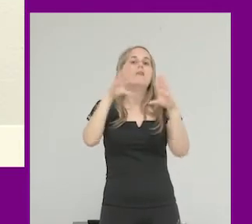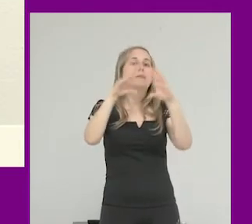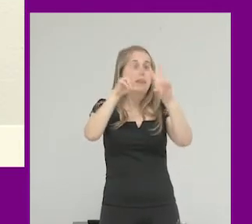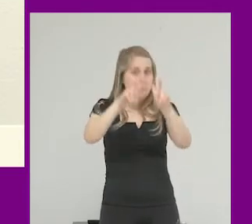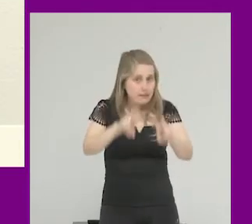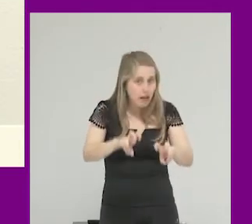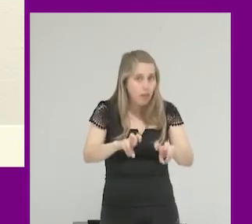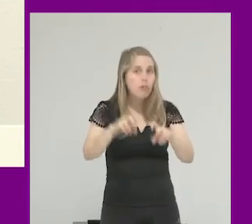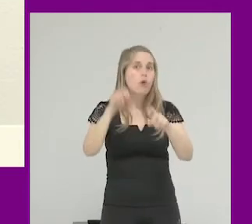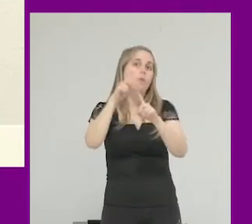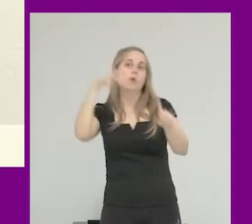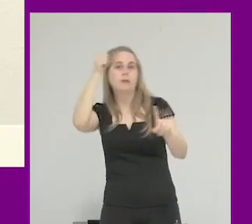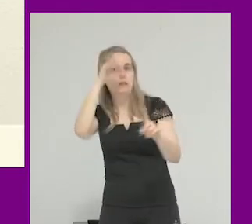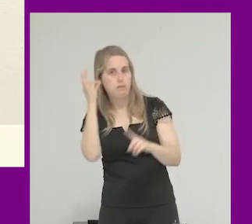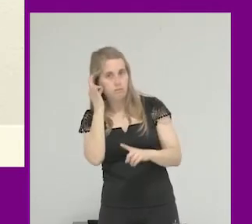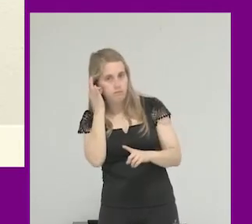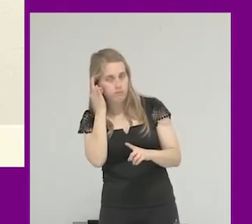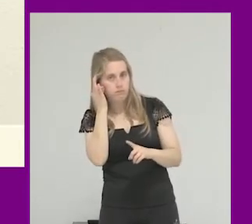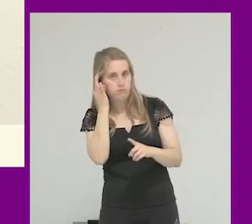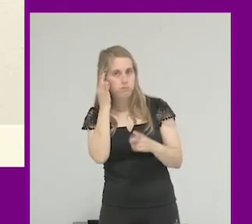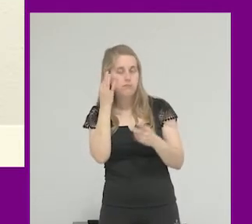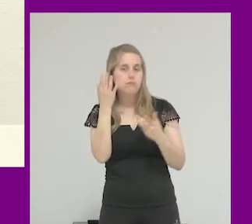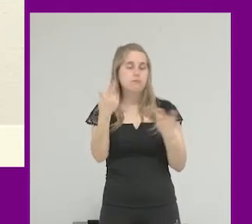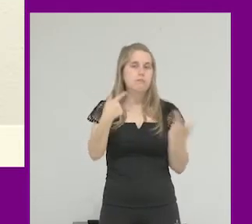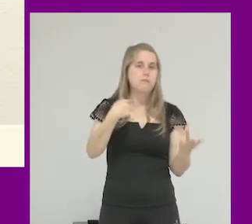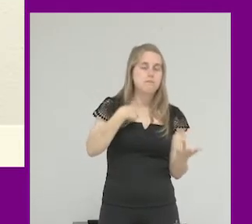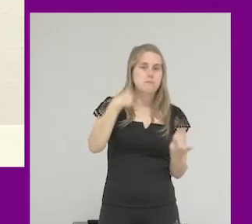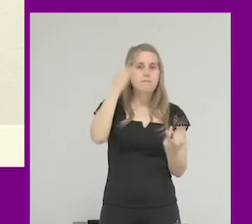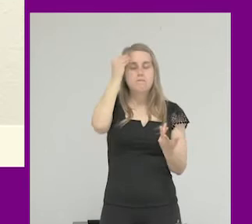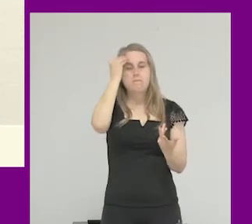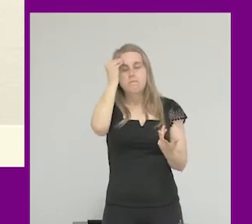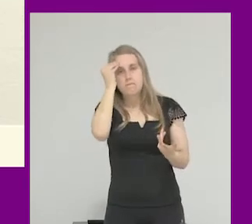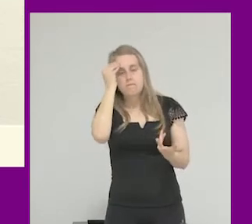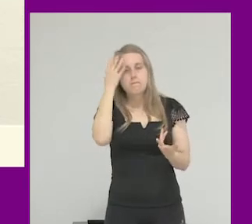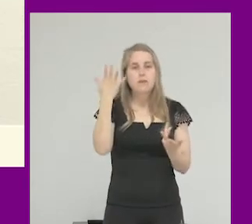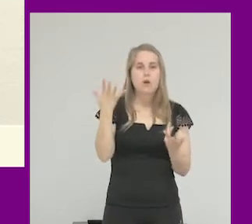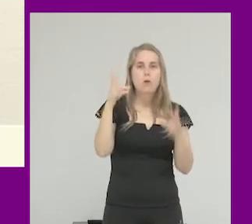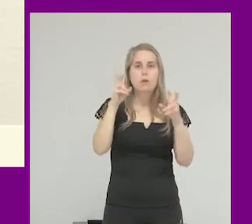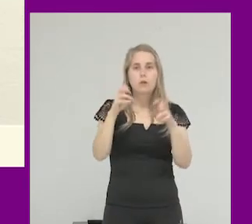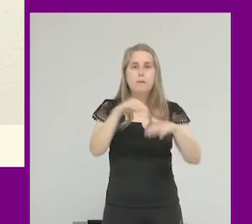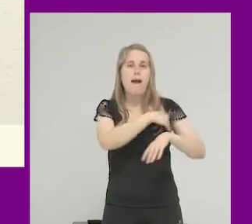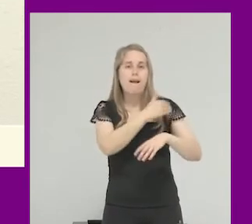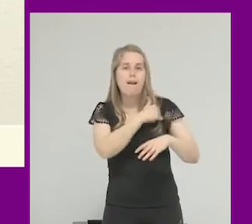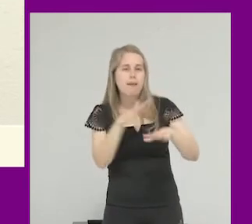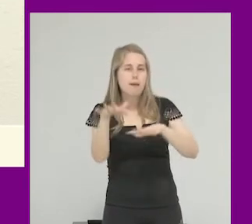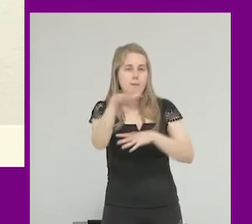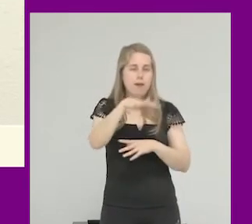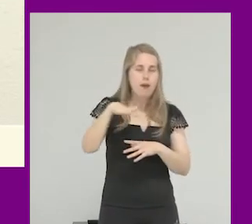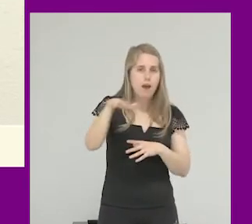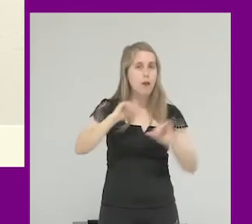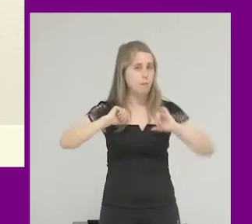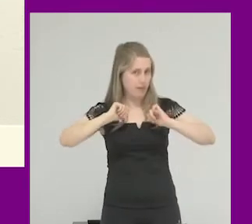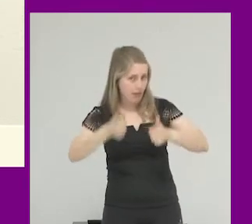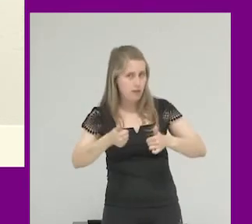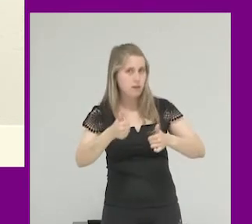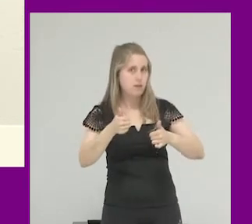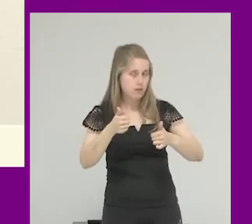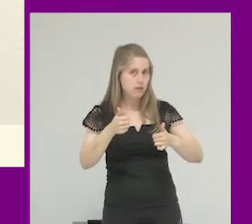o con perspectiva de género se ha mantenido un poco en los márgenes de la academia, empezó en los márgenes de la